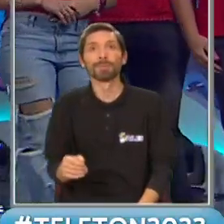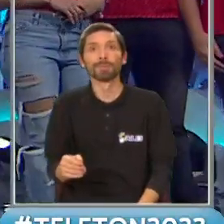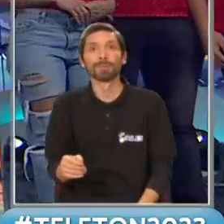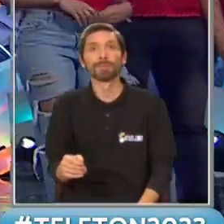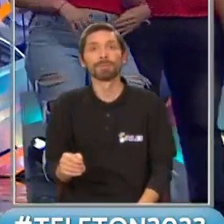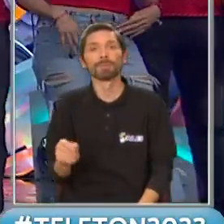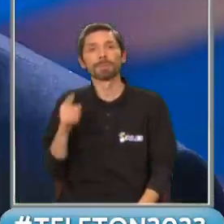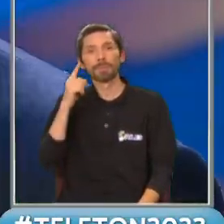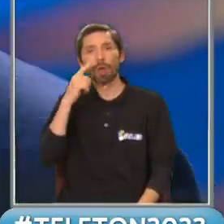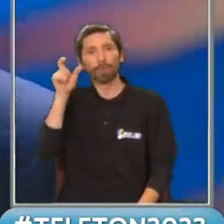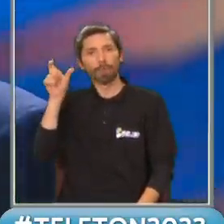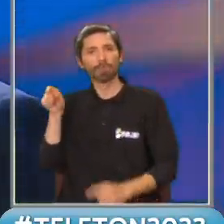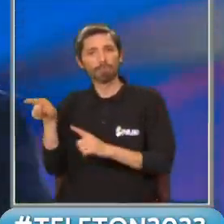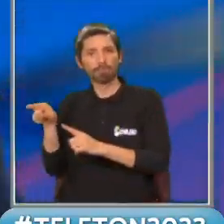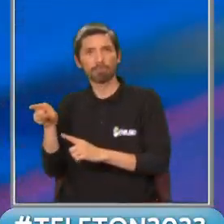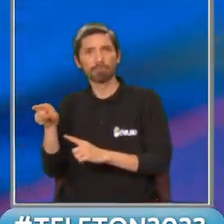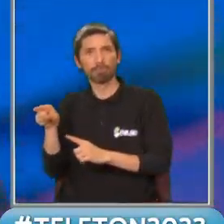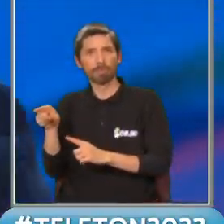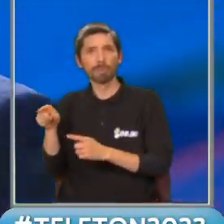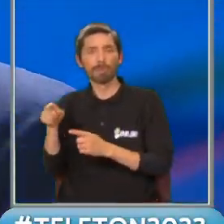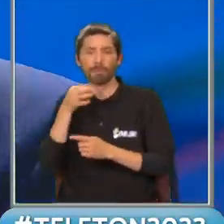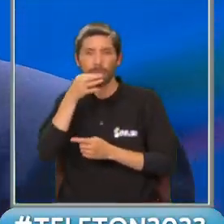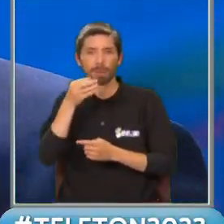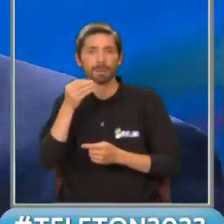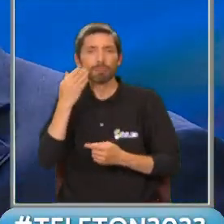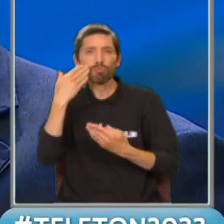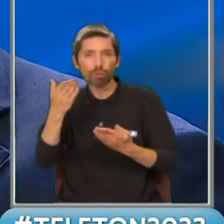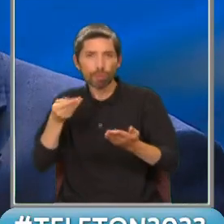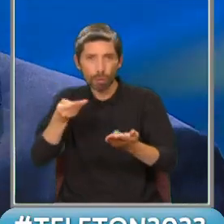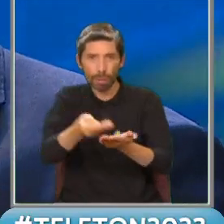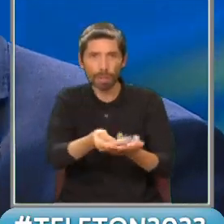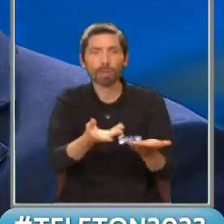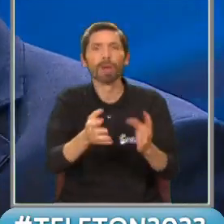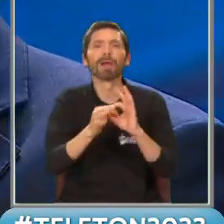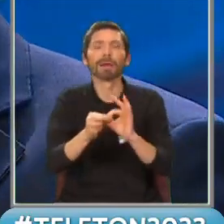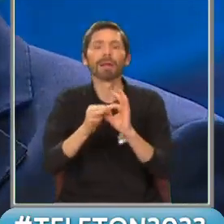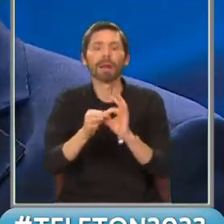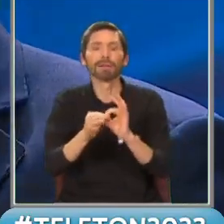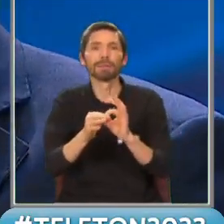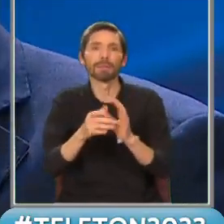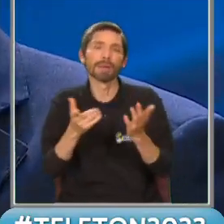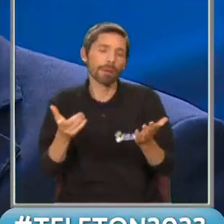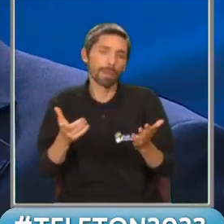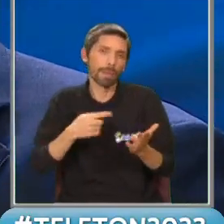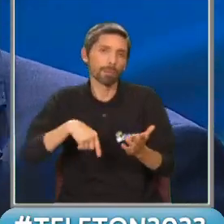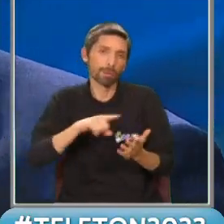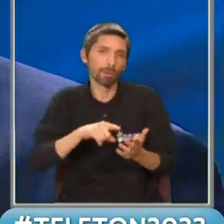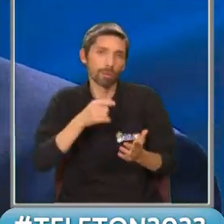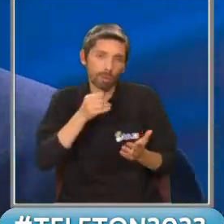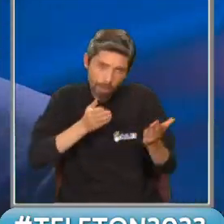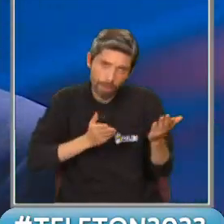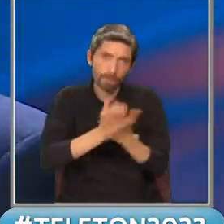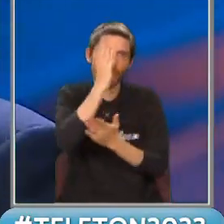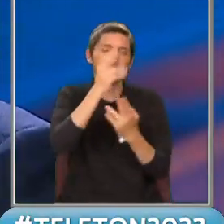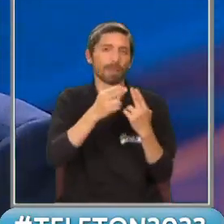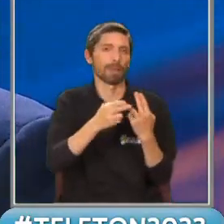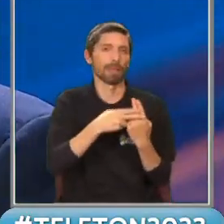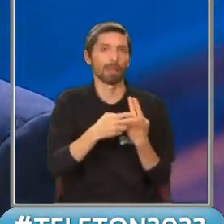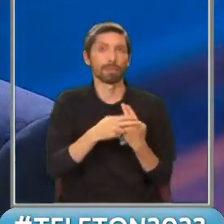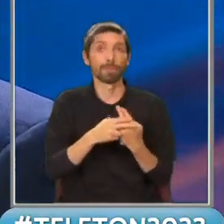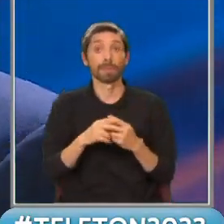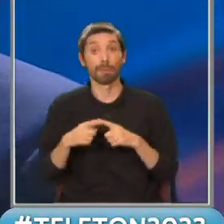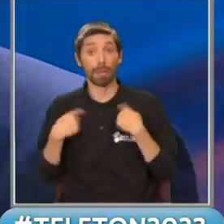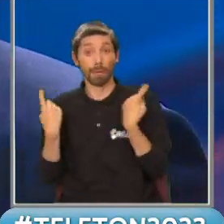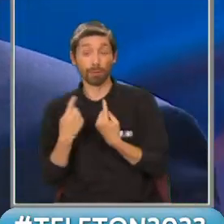vas a hacer La donación y bueno Gracias por estar hoy día nosotros Porque esta donación es muy importante y marca el inicio de esta Teletón para nosotros es un